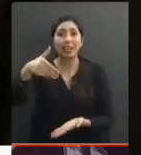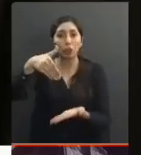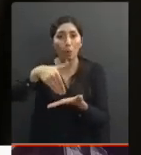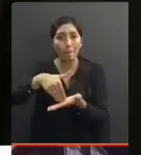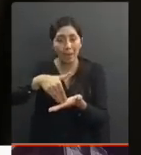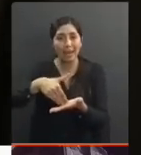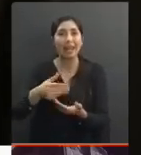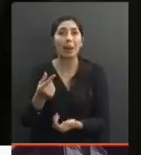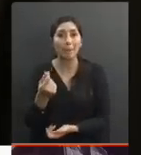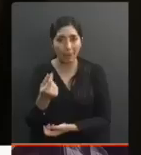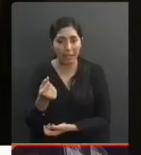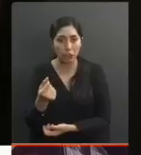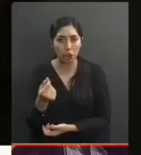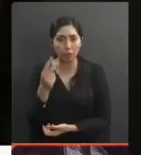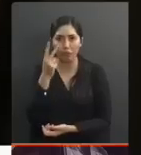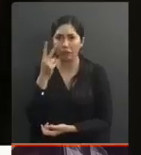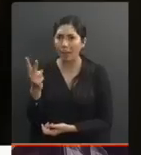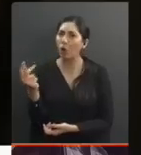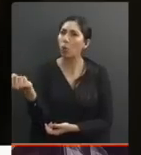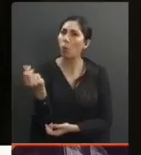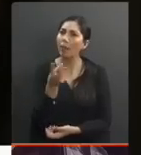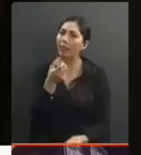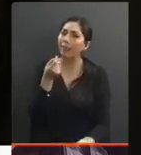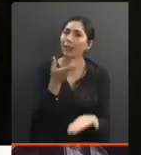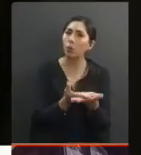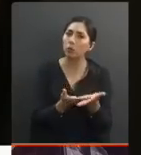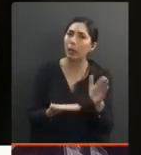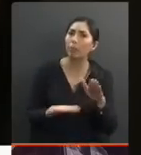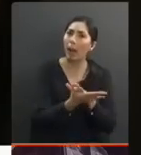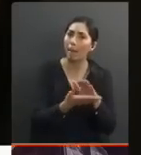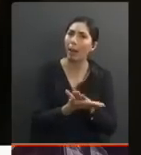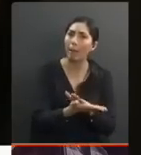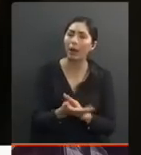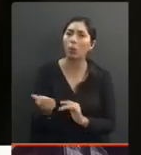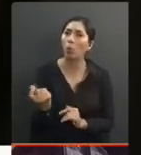ejercicio, veamos cuántas querellas se han presentado en el último tiempo.